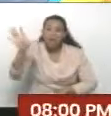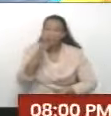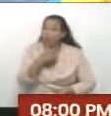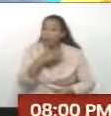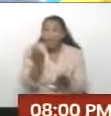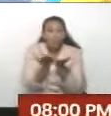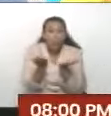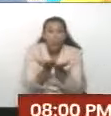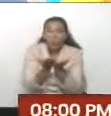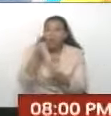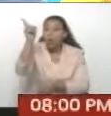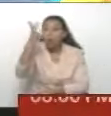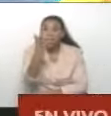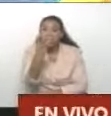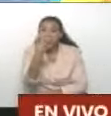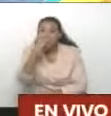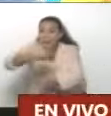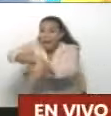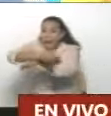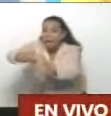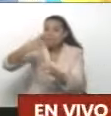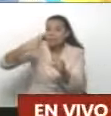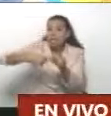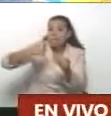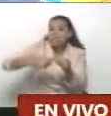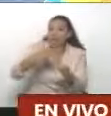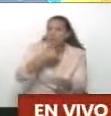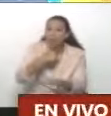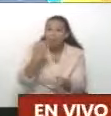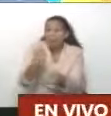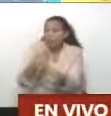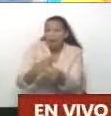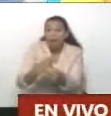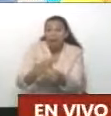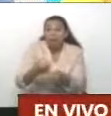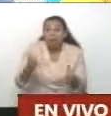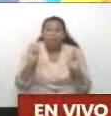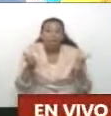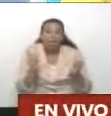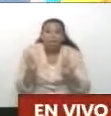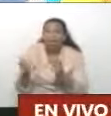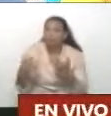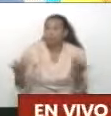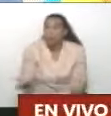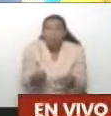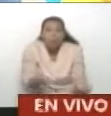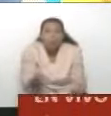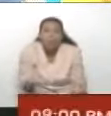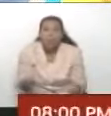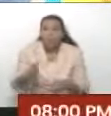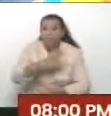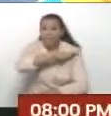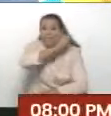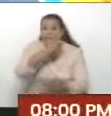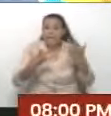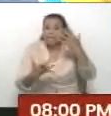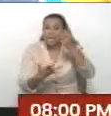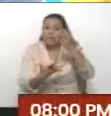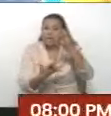con segundo año, tercer año en las calles de Quito. ¿Qué nos planteamos? Y un buen día conversamos, pues, con el director del INSE,